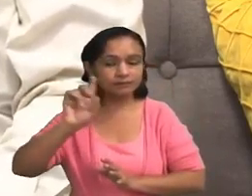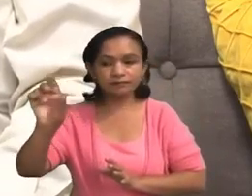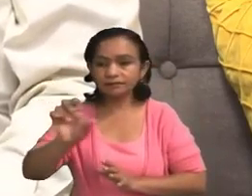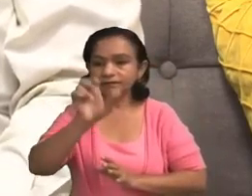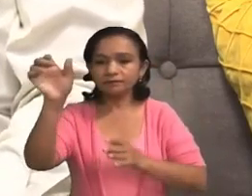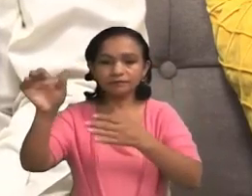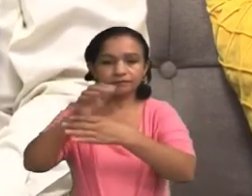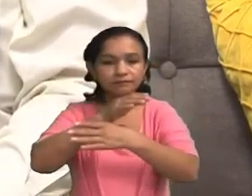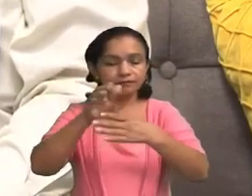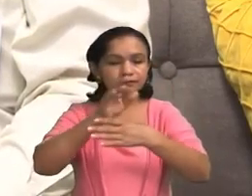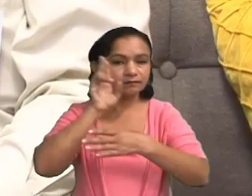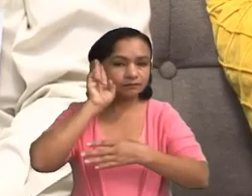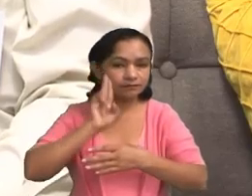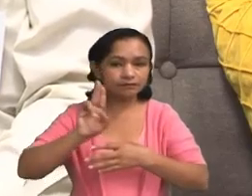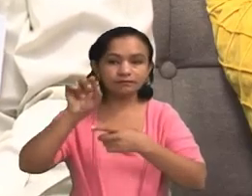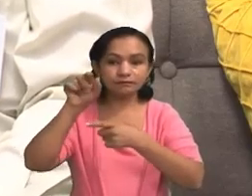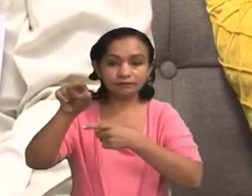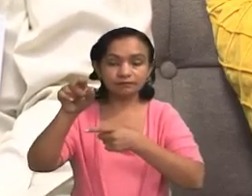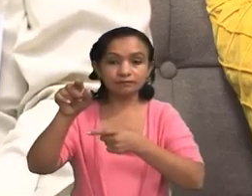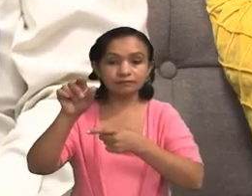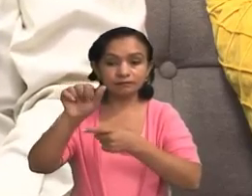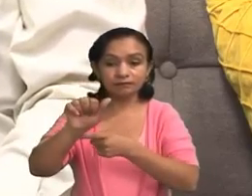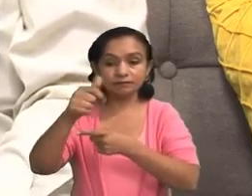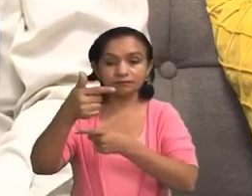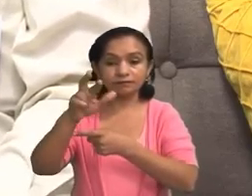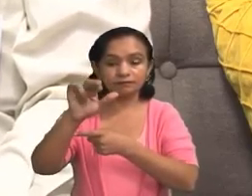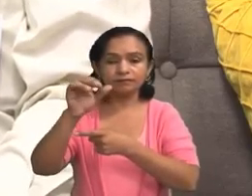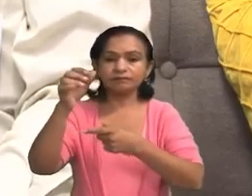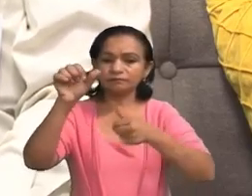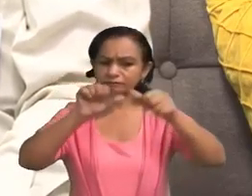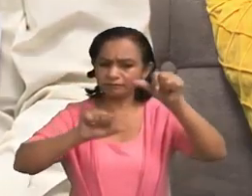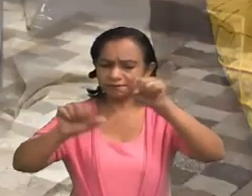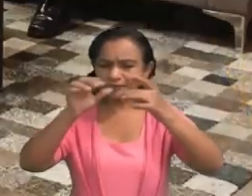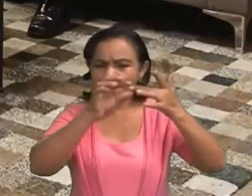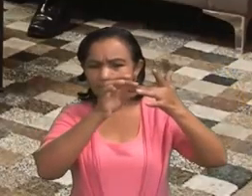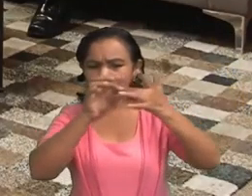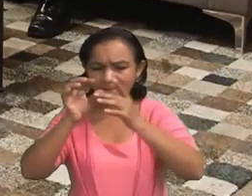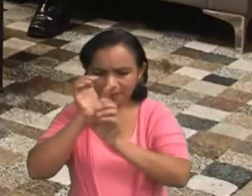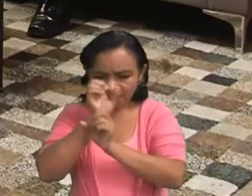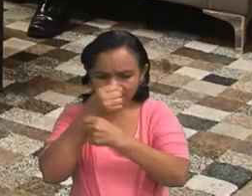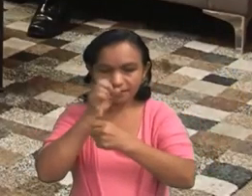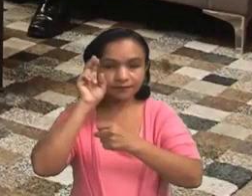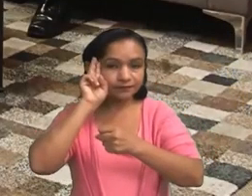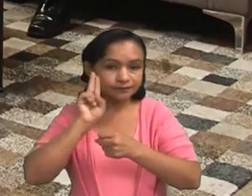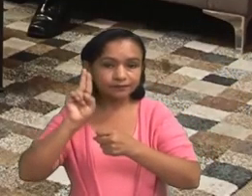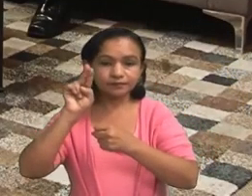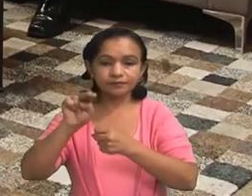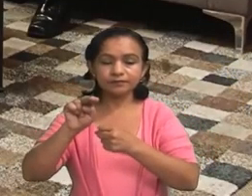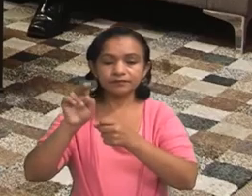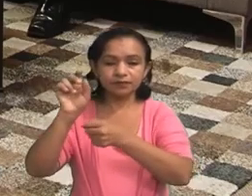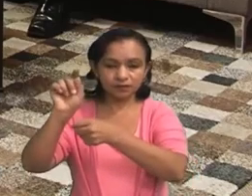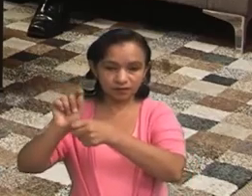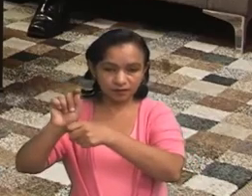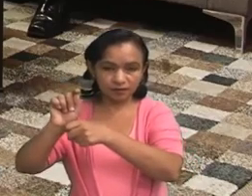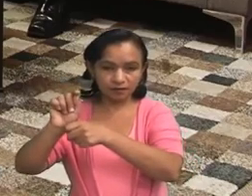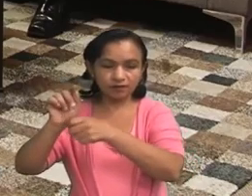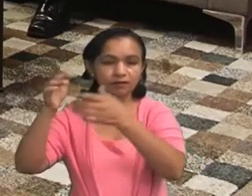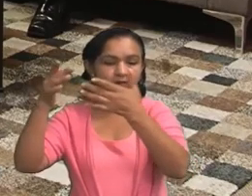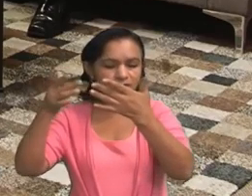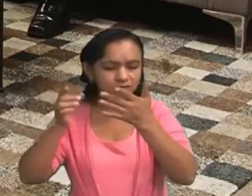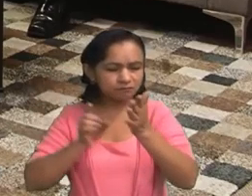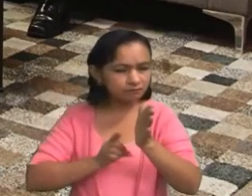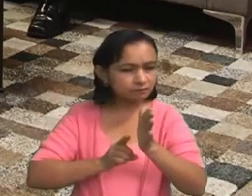universidades, la Universidad Agraria incluso okay. Tiene laboratorios especializados para eso, la UNAM Managua también, y han desarrollado